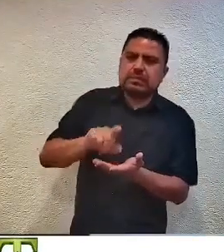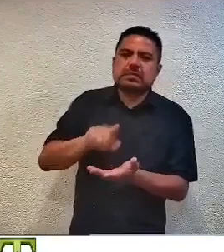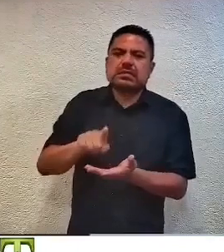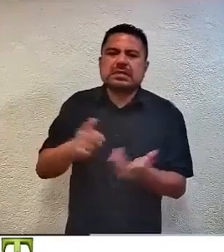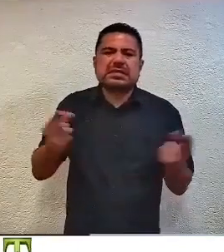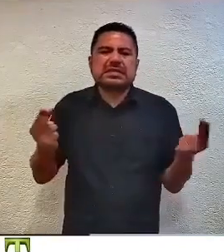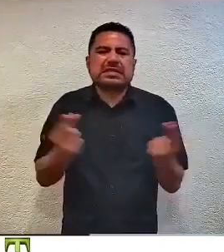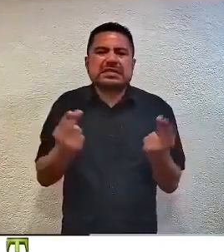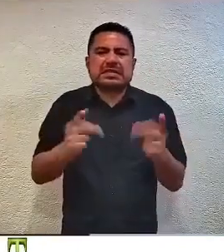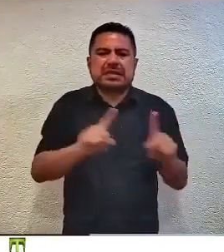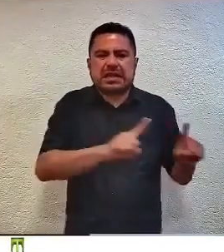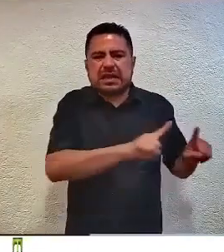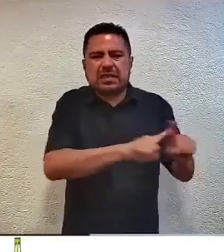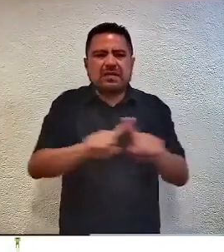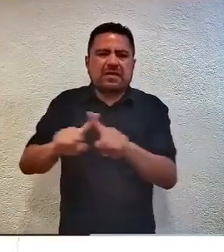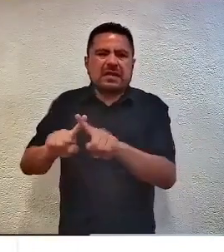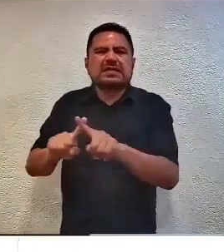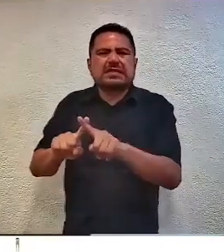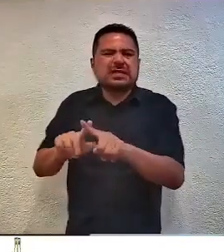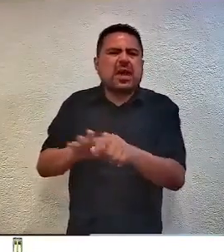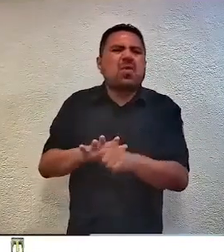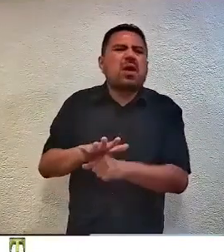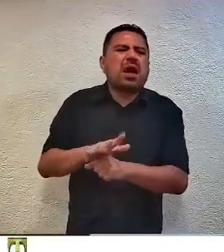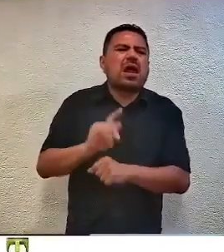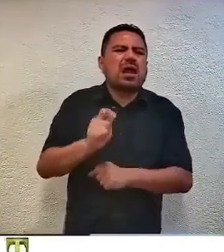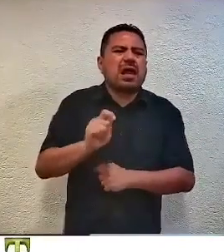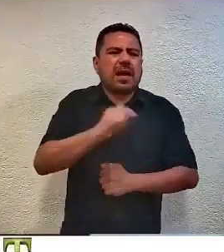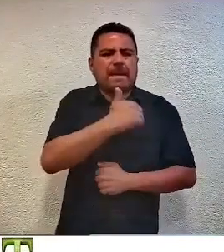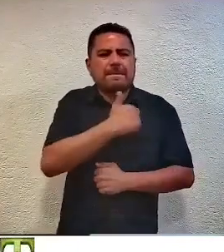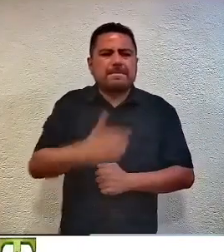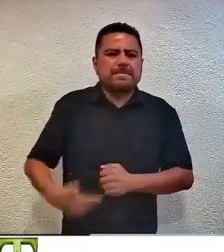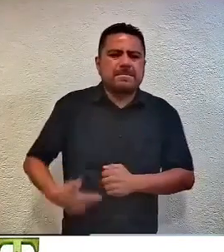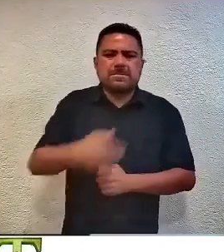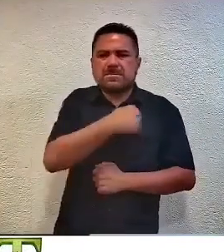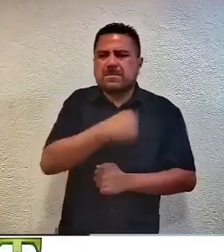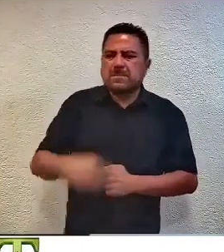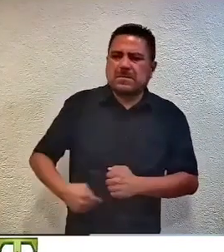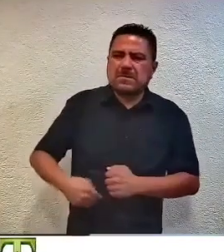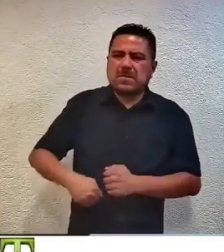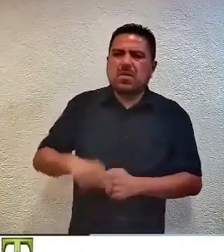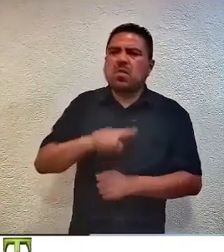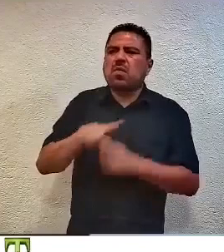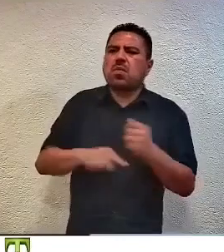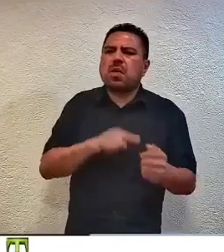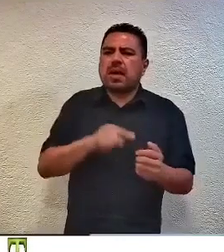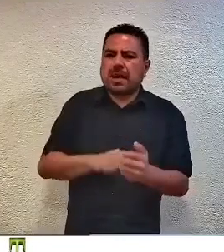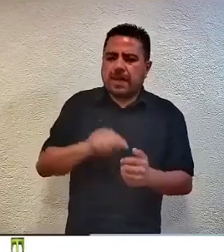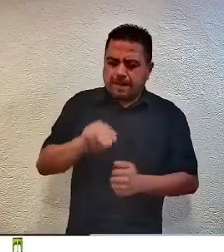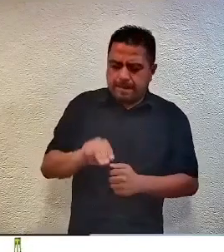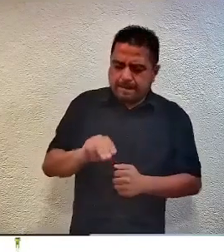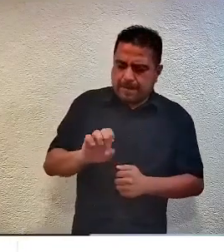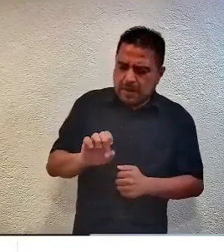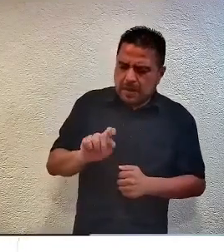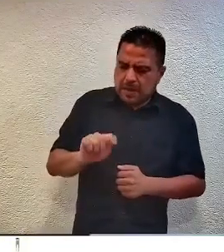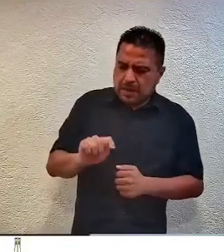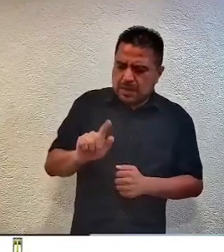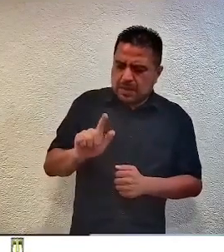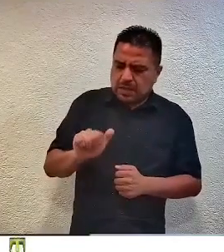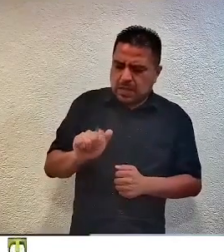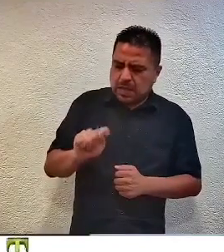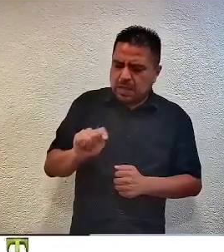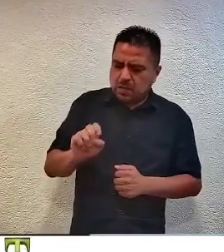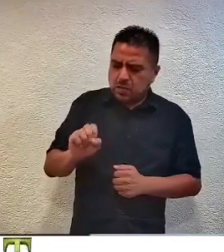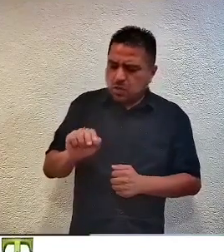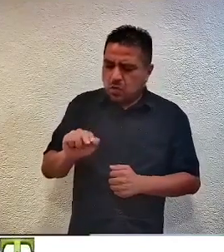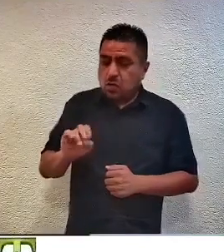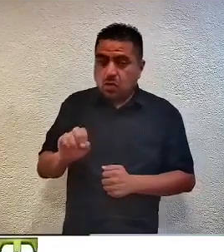en diversas ocasiones al presidente municipal de Metlatónoc que realizara estas